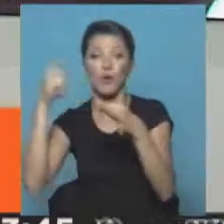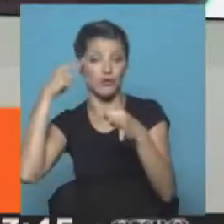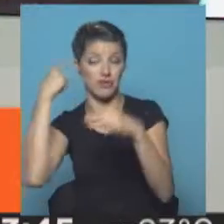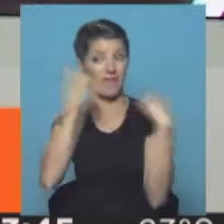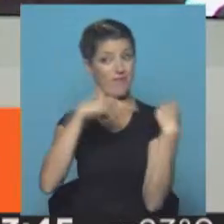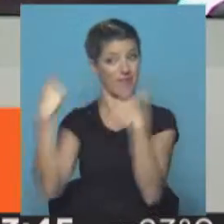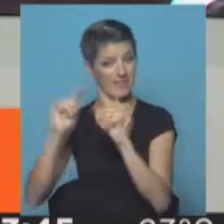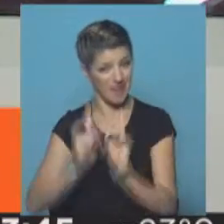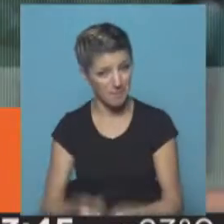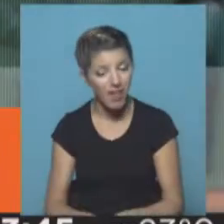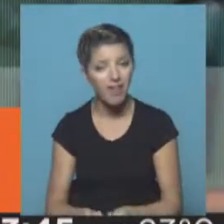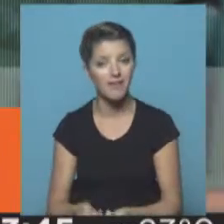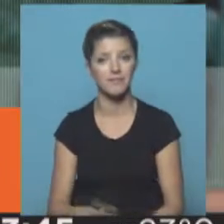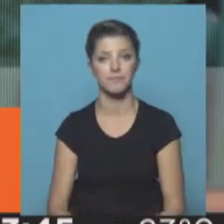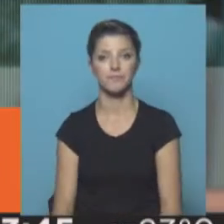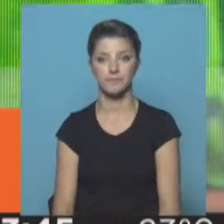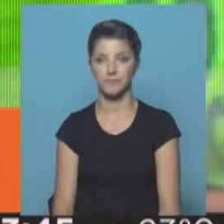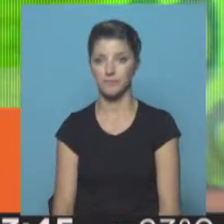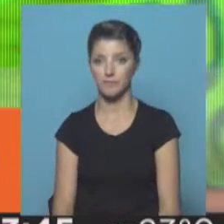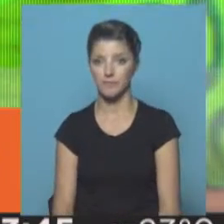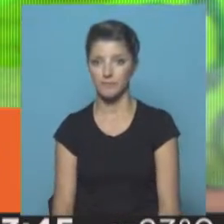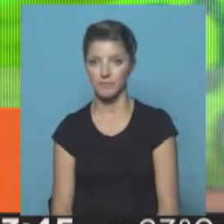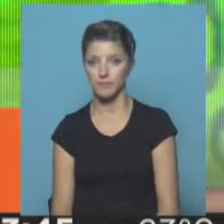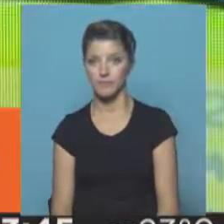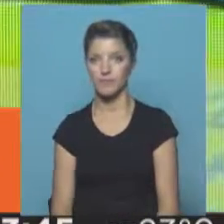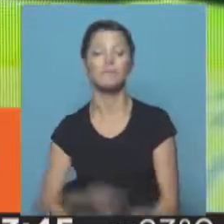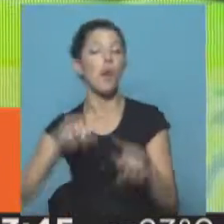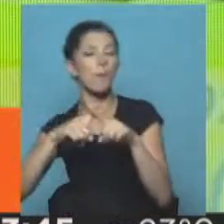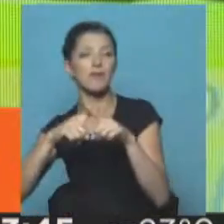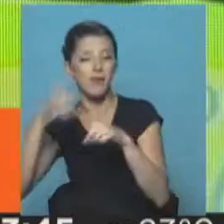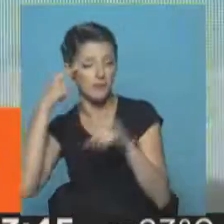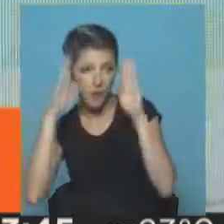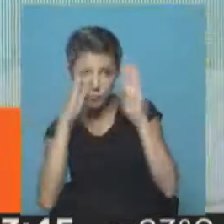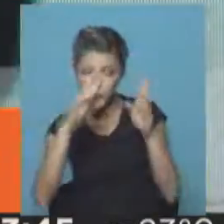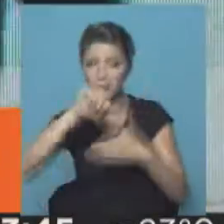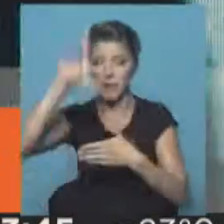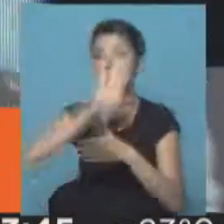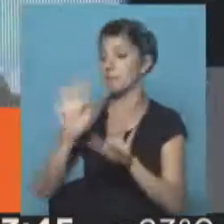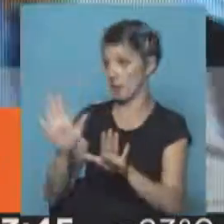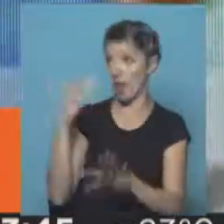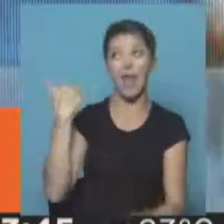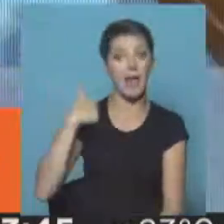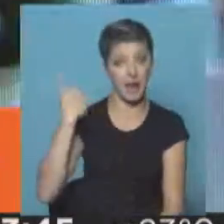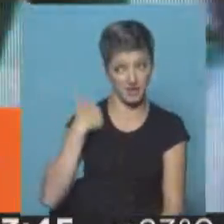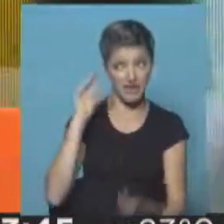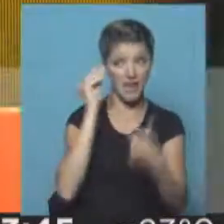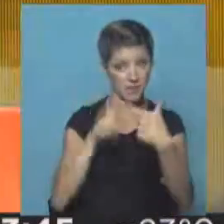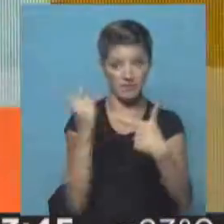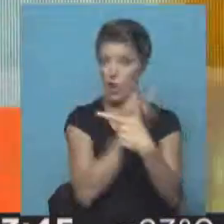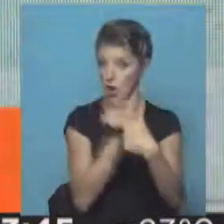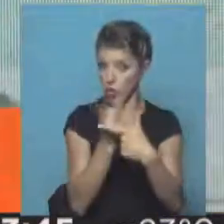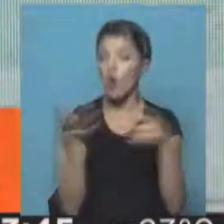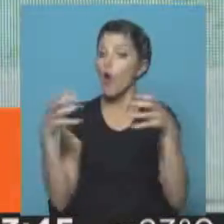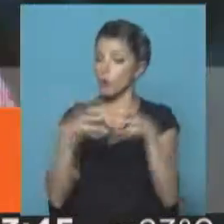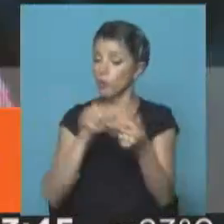veo continuidad en la política china hacia América Latina. Sí, pero de todos modos... Brasil, tanto en Brasil como en Argentina, hay muchas presiones de grupos de